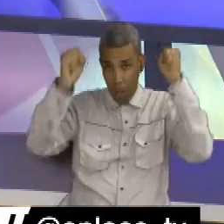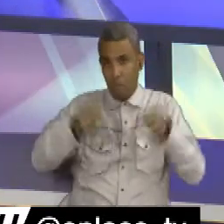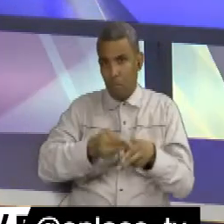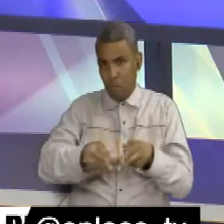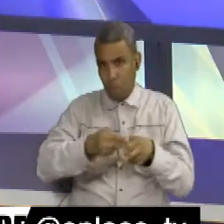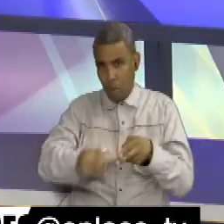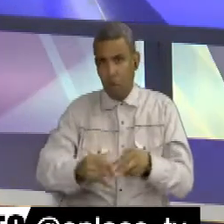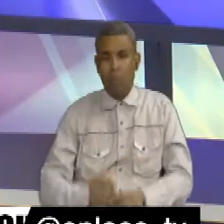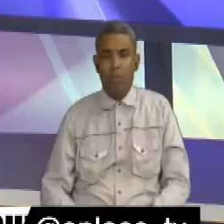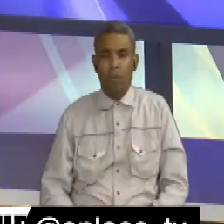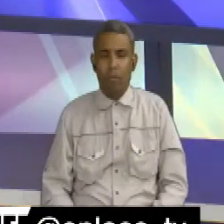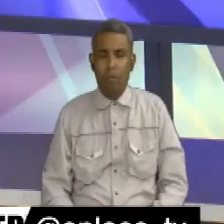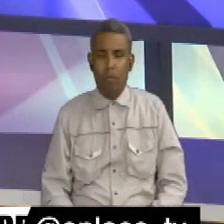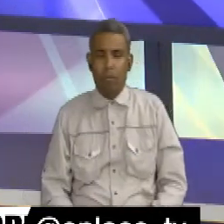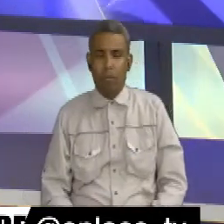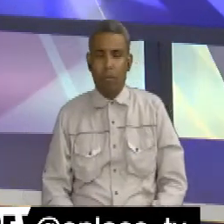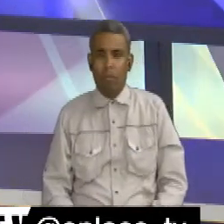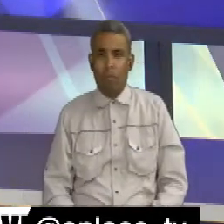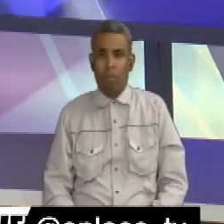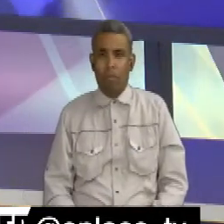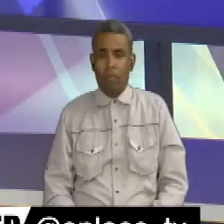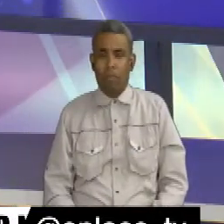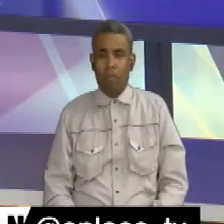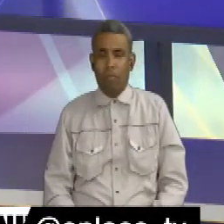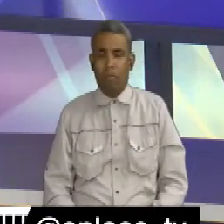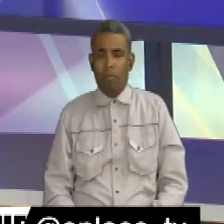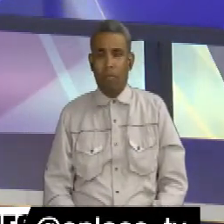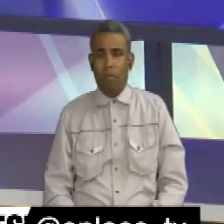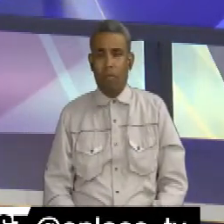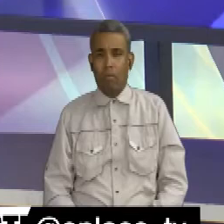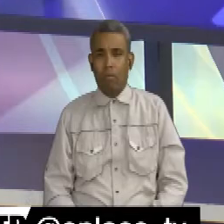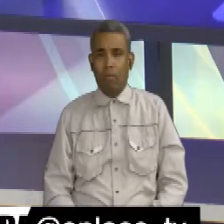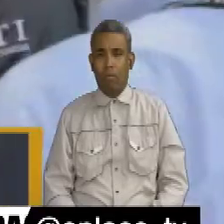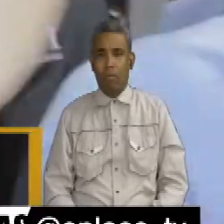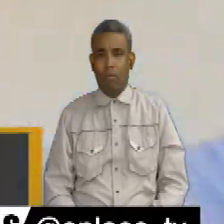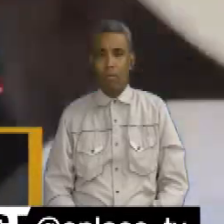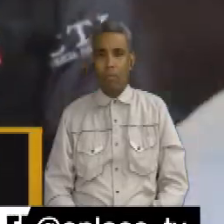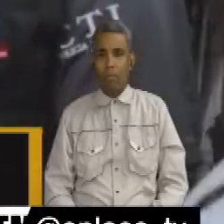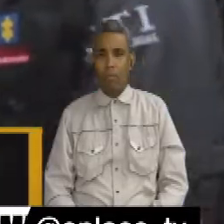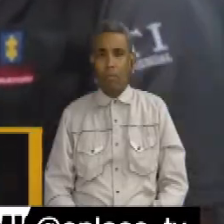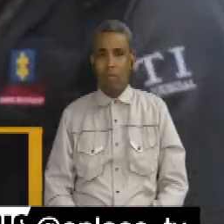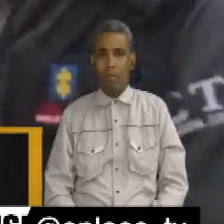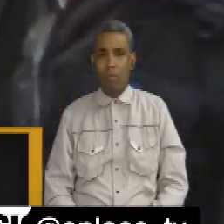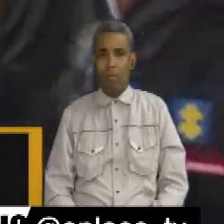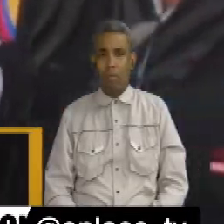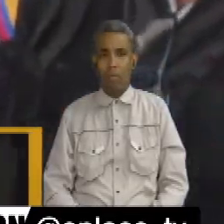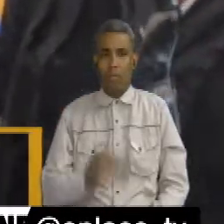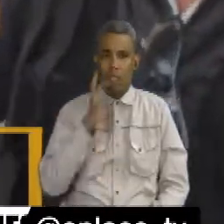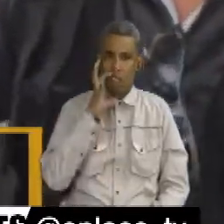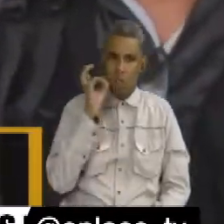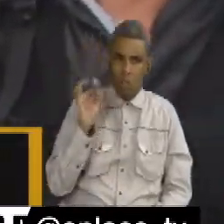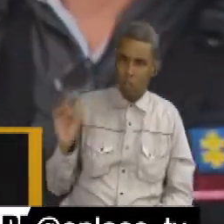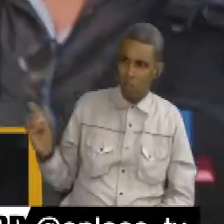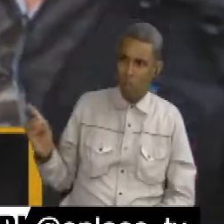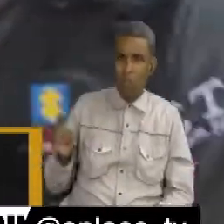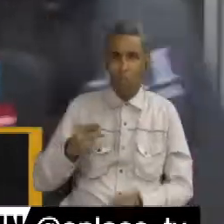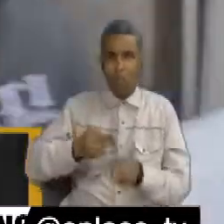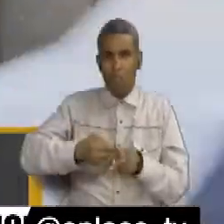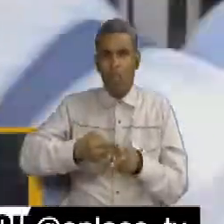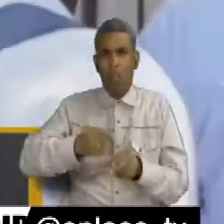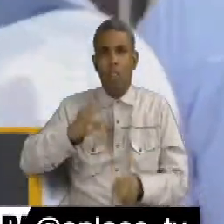Y en horas de la mañana fue ingresado al Palacio de Justicia un hombre identificado como Carlos Andrés